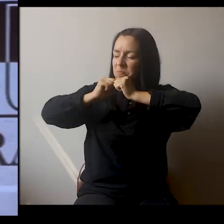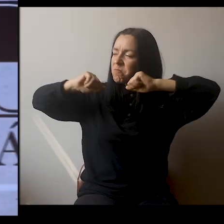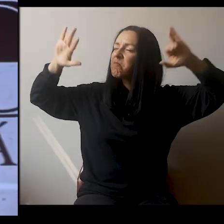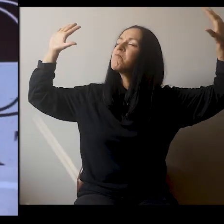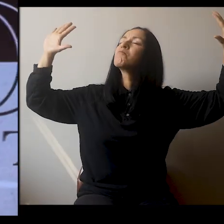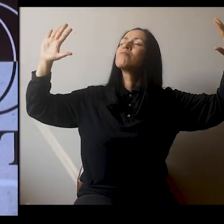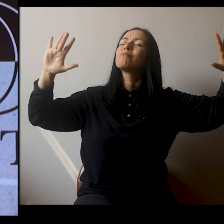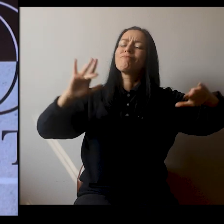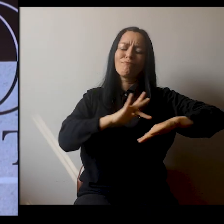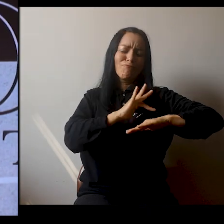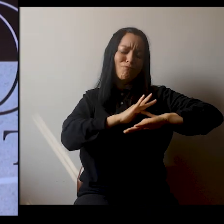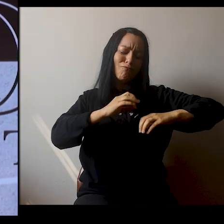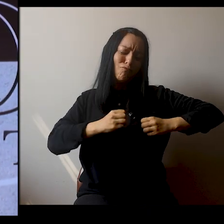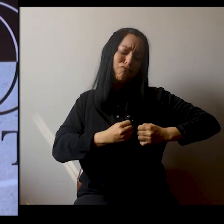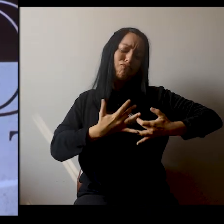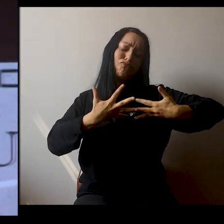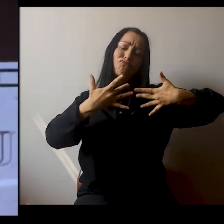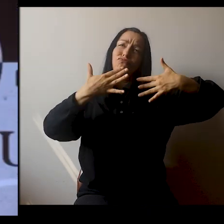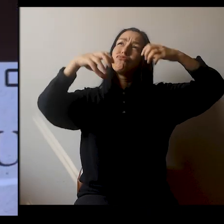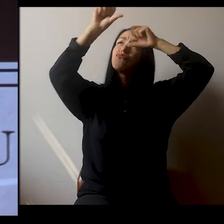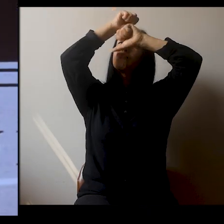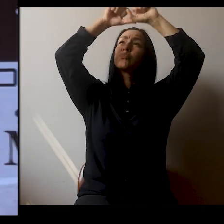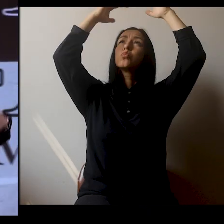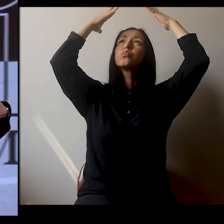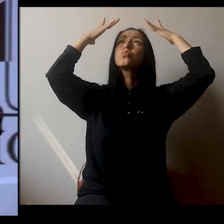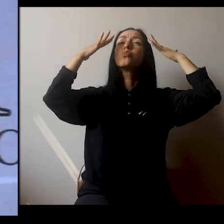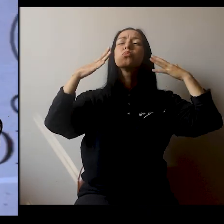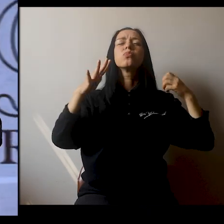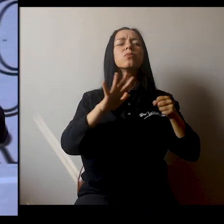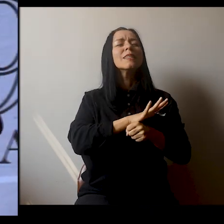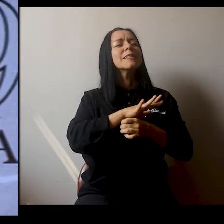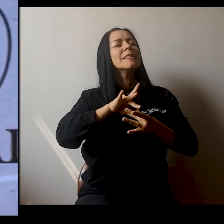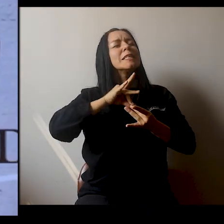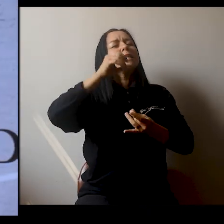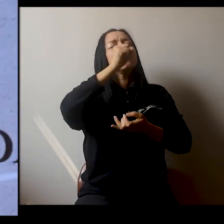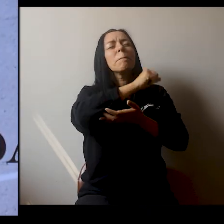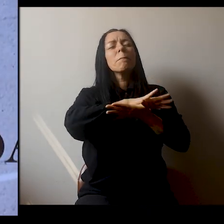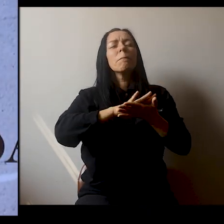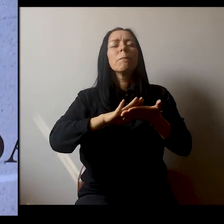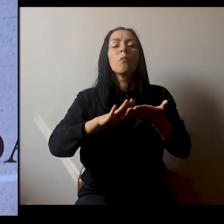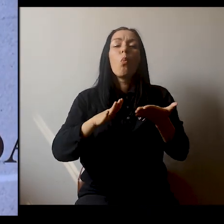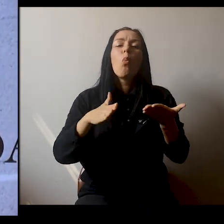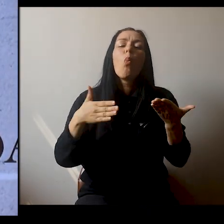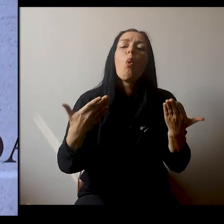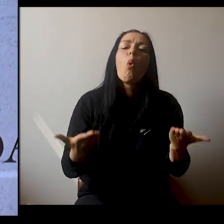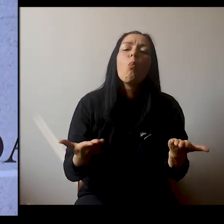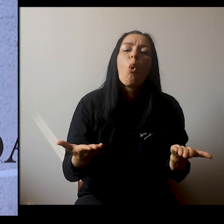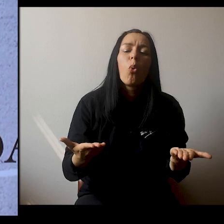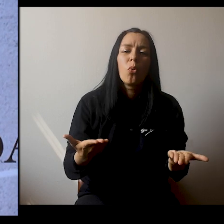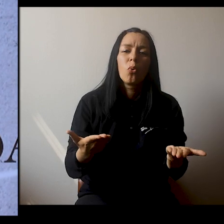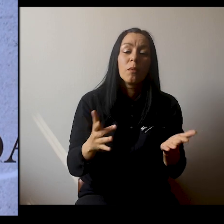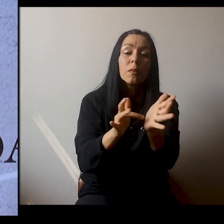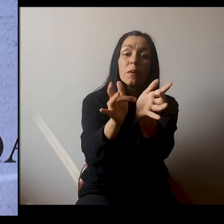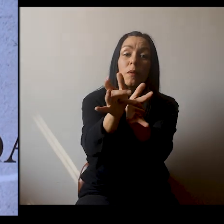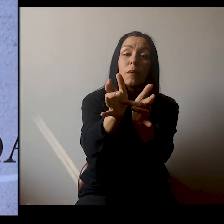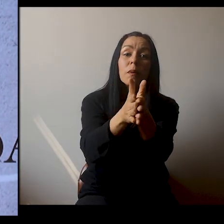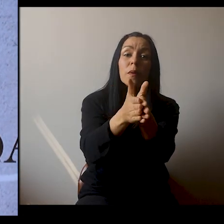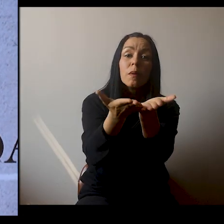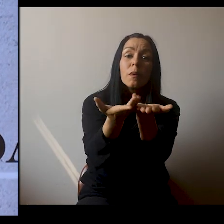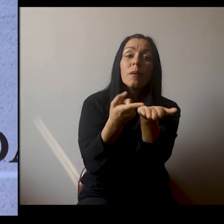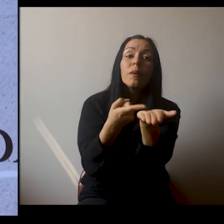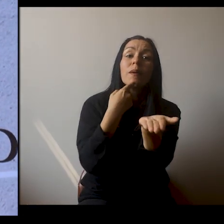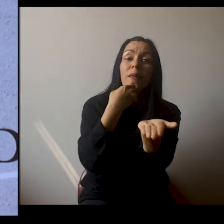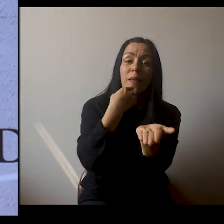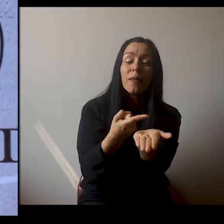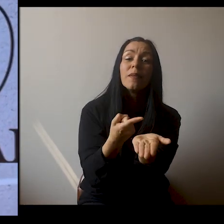nosotros? Avivar el fuego del Espíritu Santo, ser llenos del Espíritu Santo. ¿Y cómo hacemos esto?